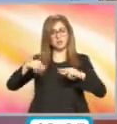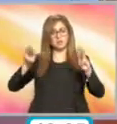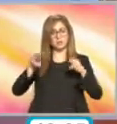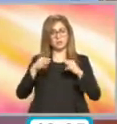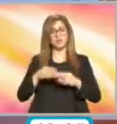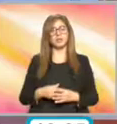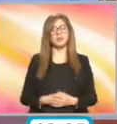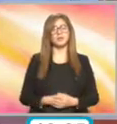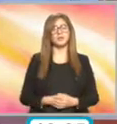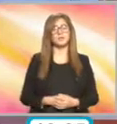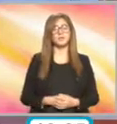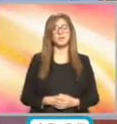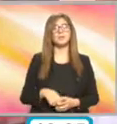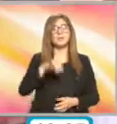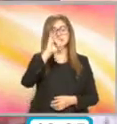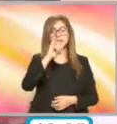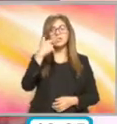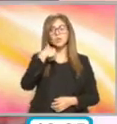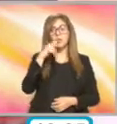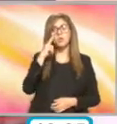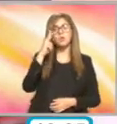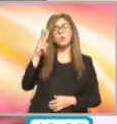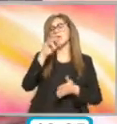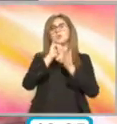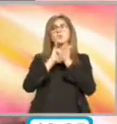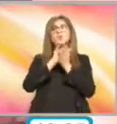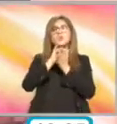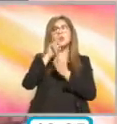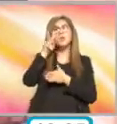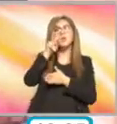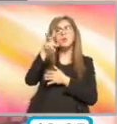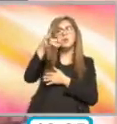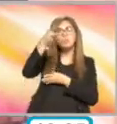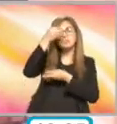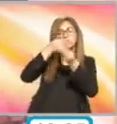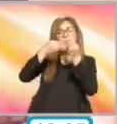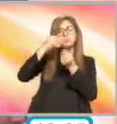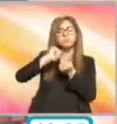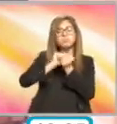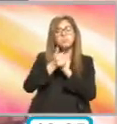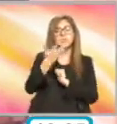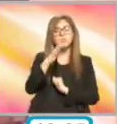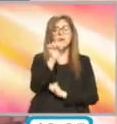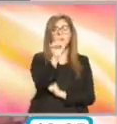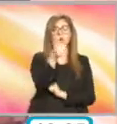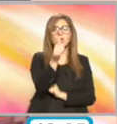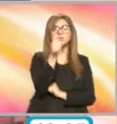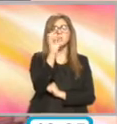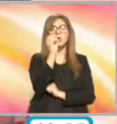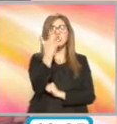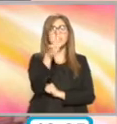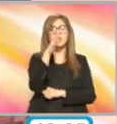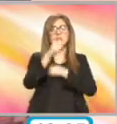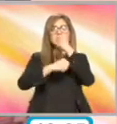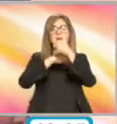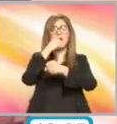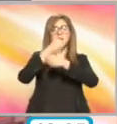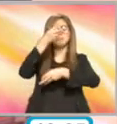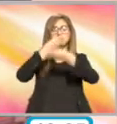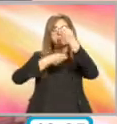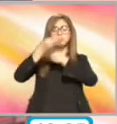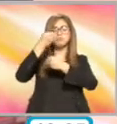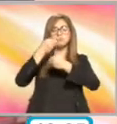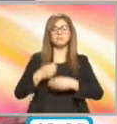con cursos en YouTube. Ajá. Sí, y solito me enseñé desde los 11, 10 años por ahí. Oye, te preguntaba de